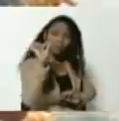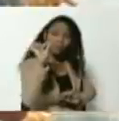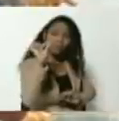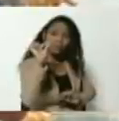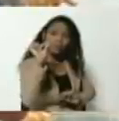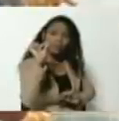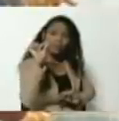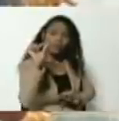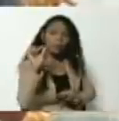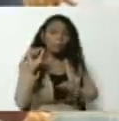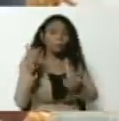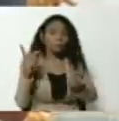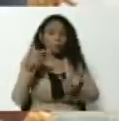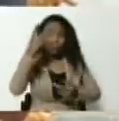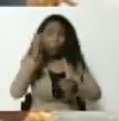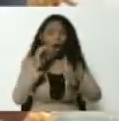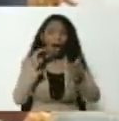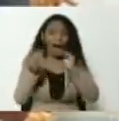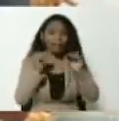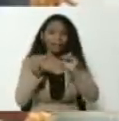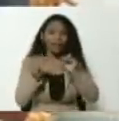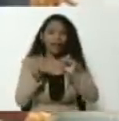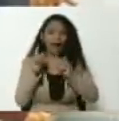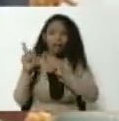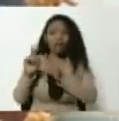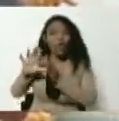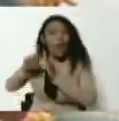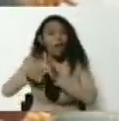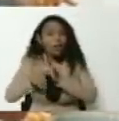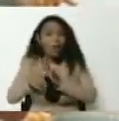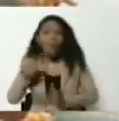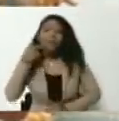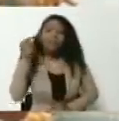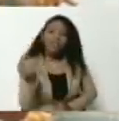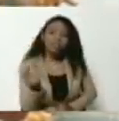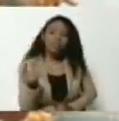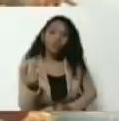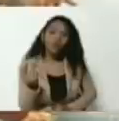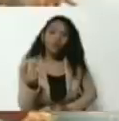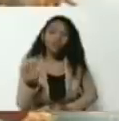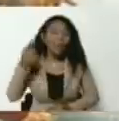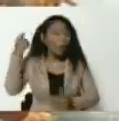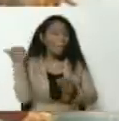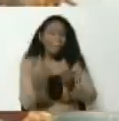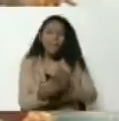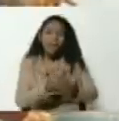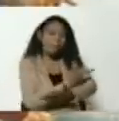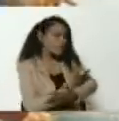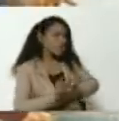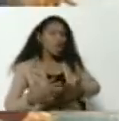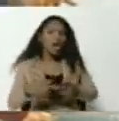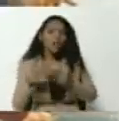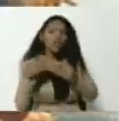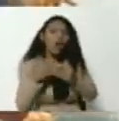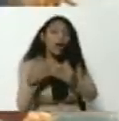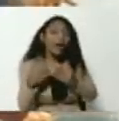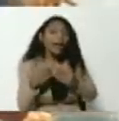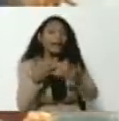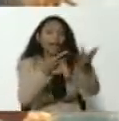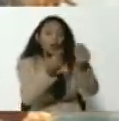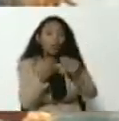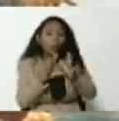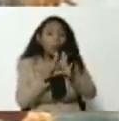pudor mínimo, es que estos ladrones hubieran dicho: de los miles de millones de dólares que nos